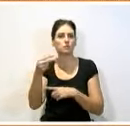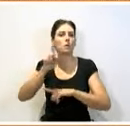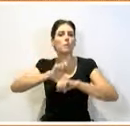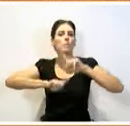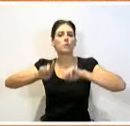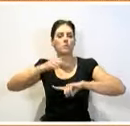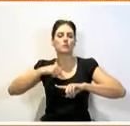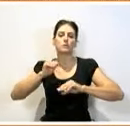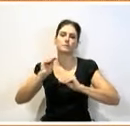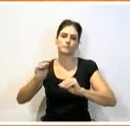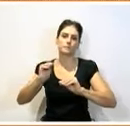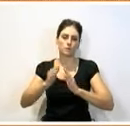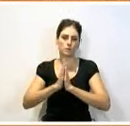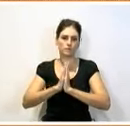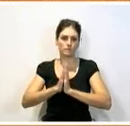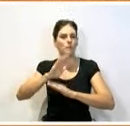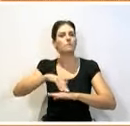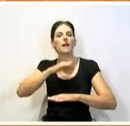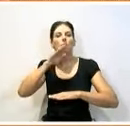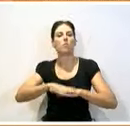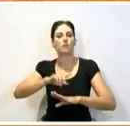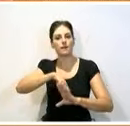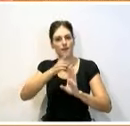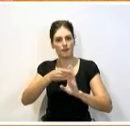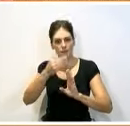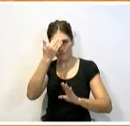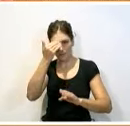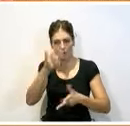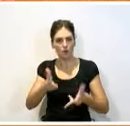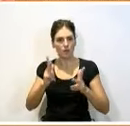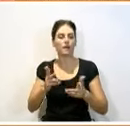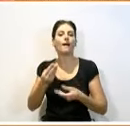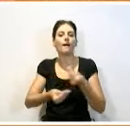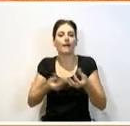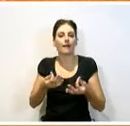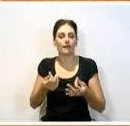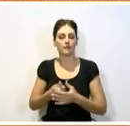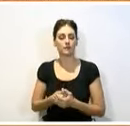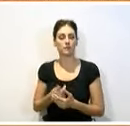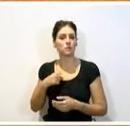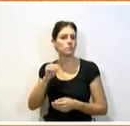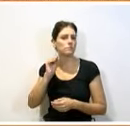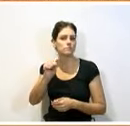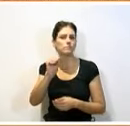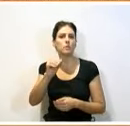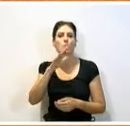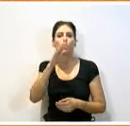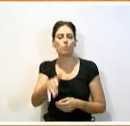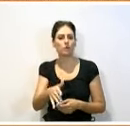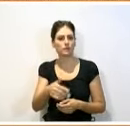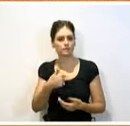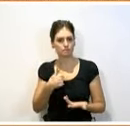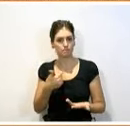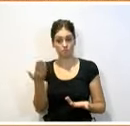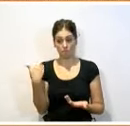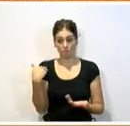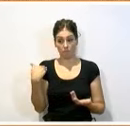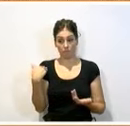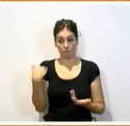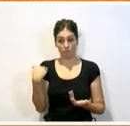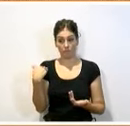le pido qué va a hacer para cumplir la Ley de Memoria Democrática. Y se lo pido porque entendí en la comparecencia del otro